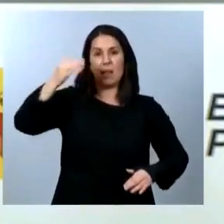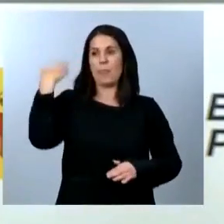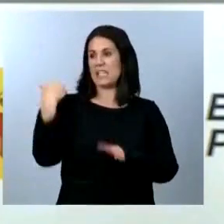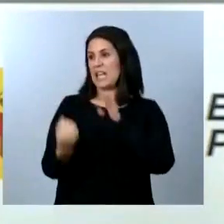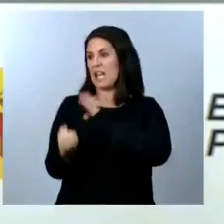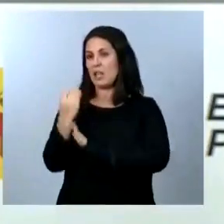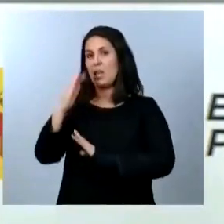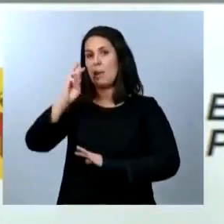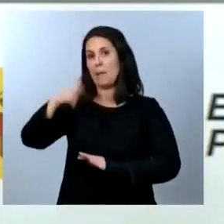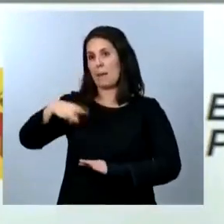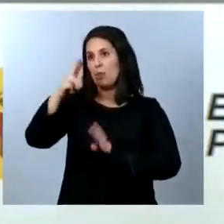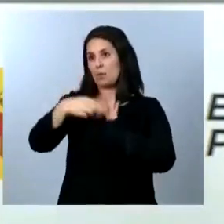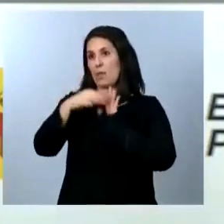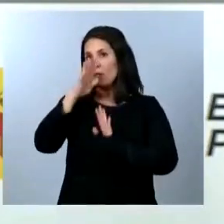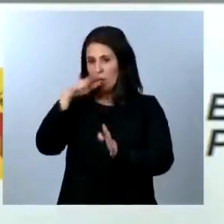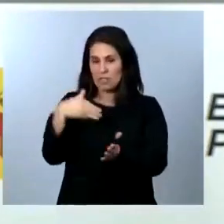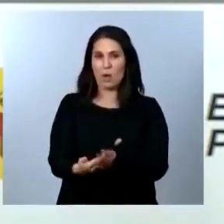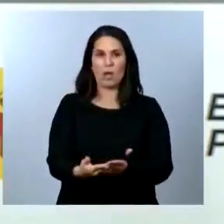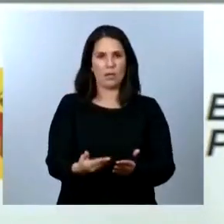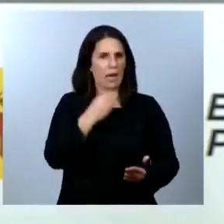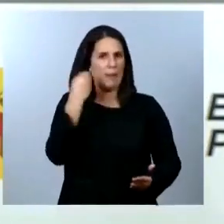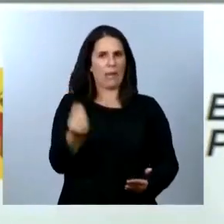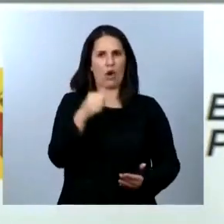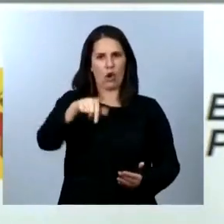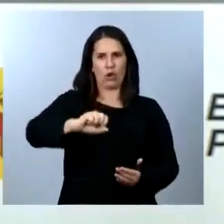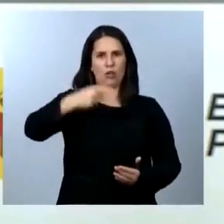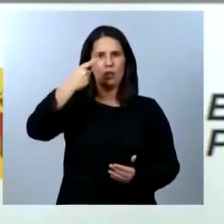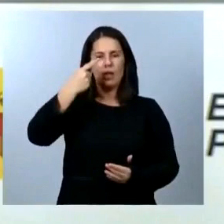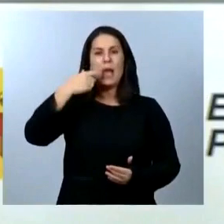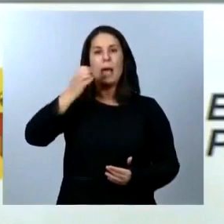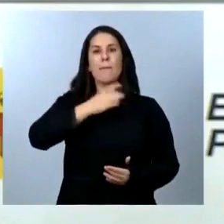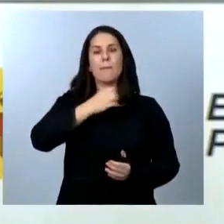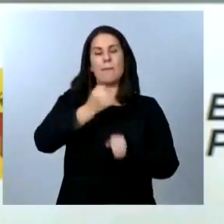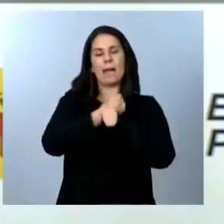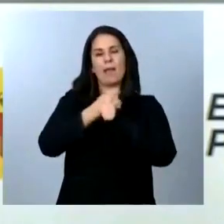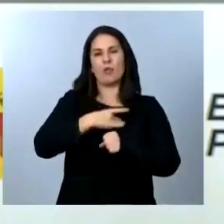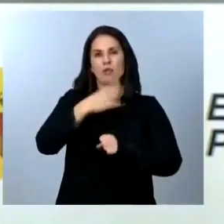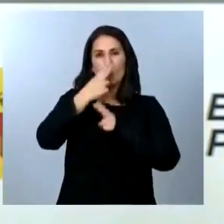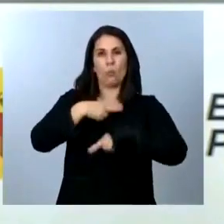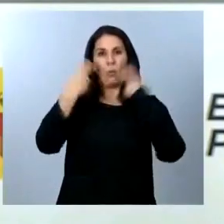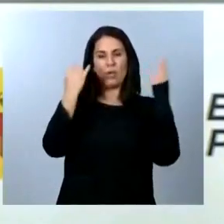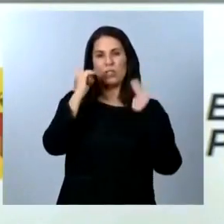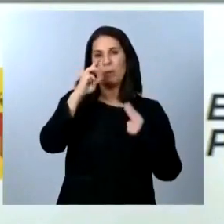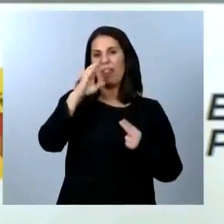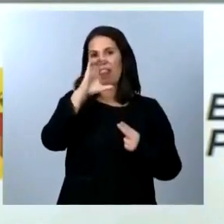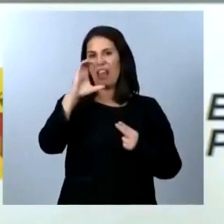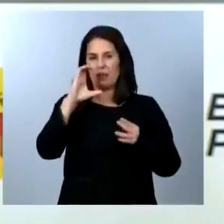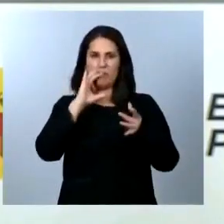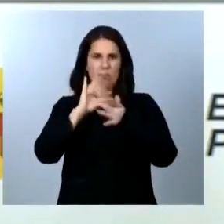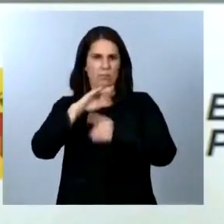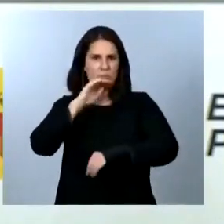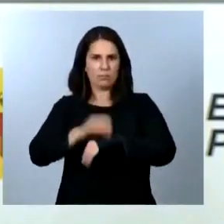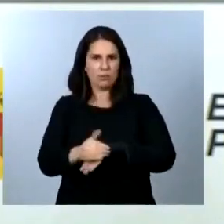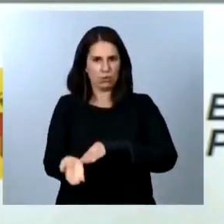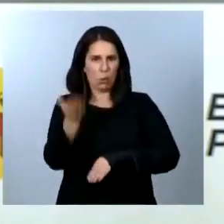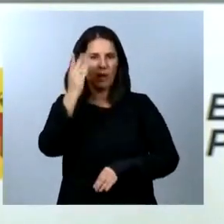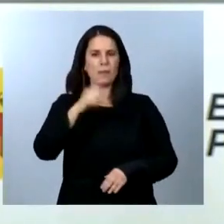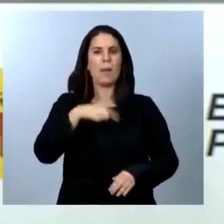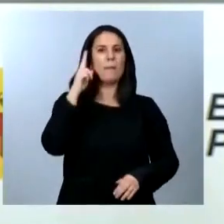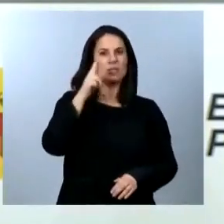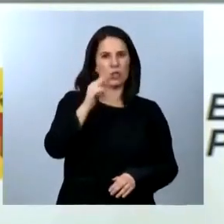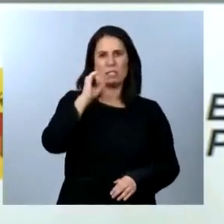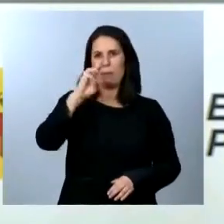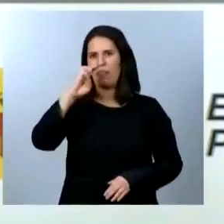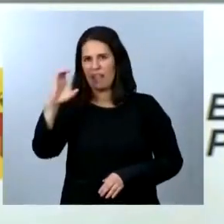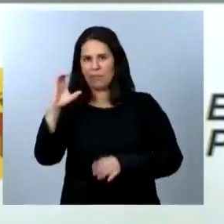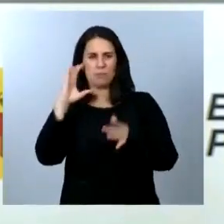2004. Subiremos el sueldo a los empleados públicos conforme al IPC, subiremos también las pensiones conforme al IPC y